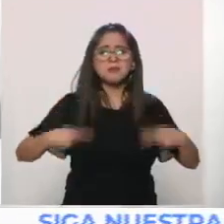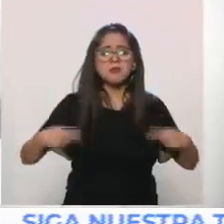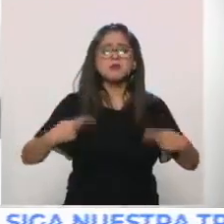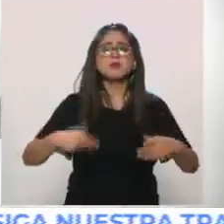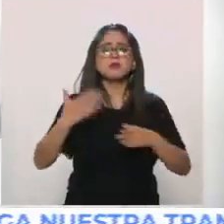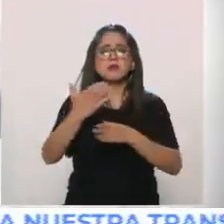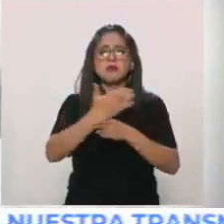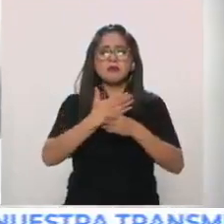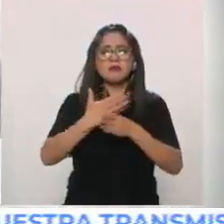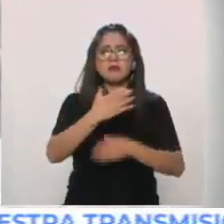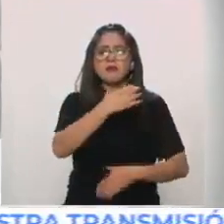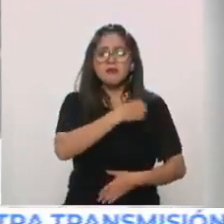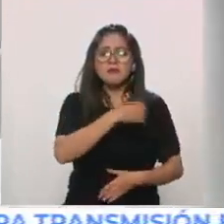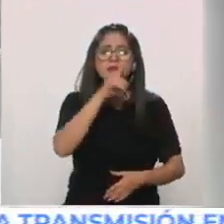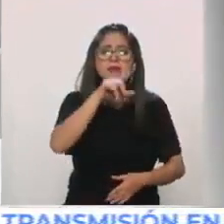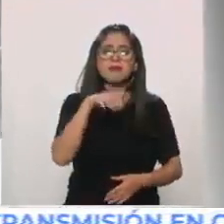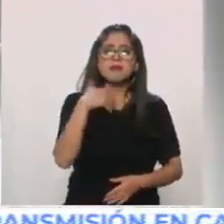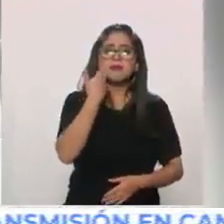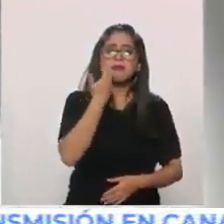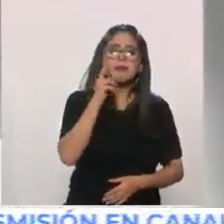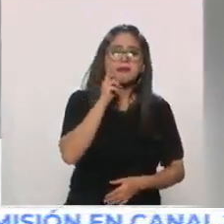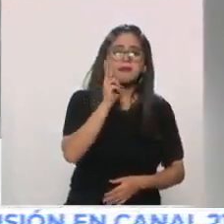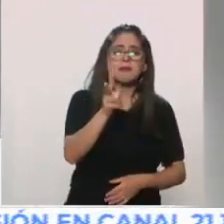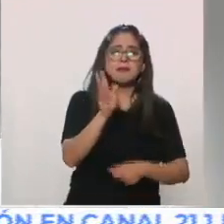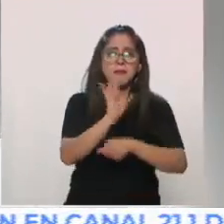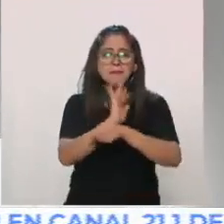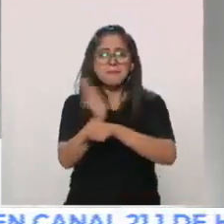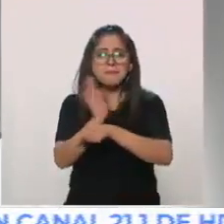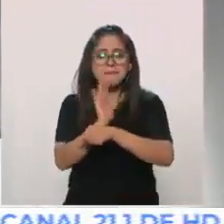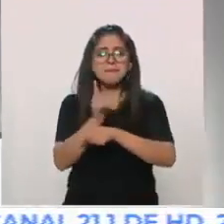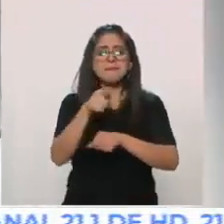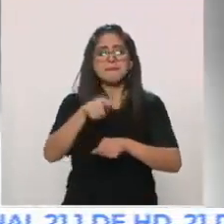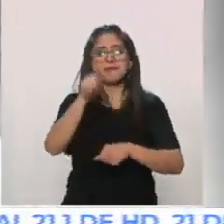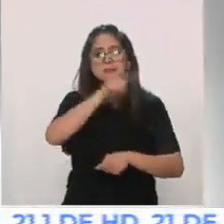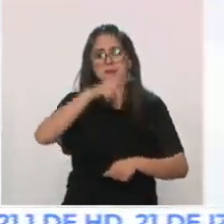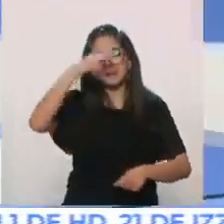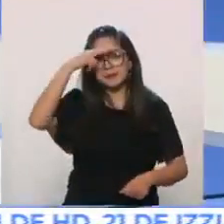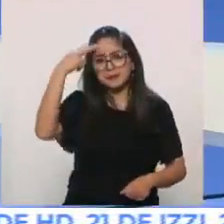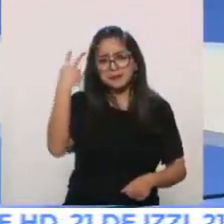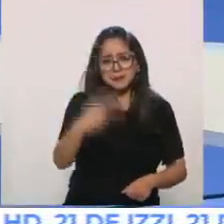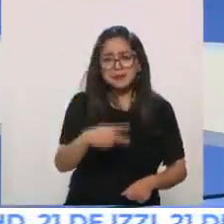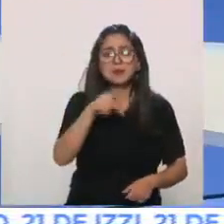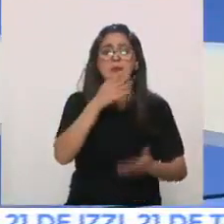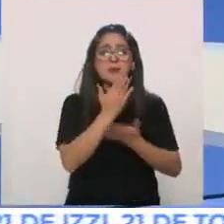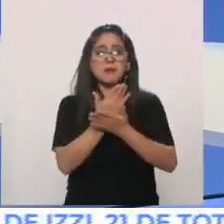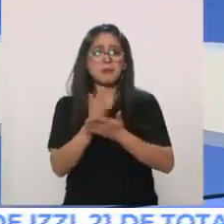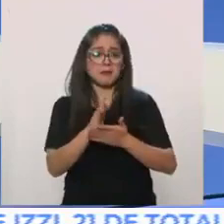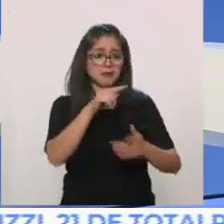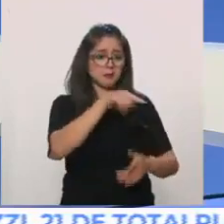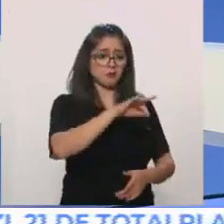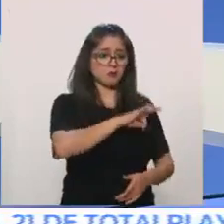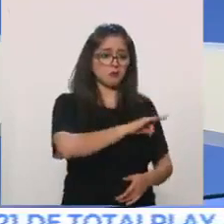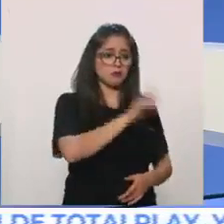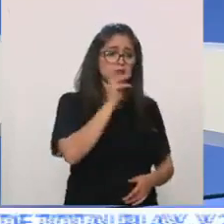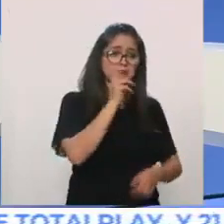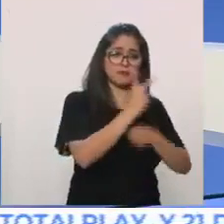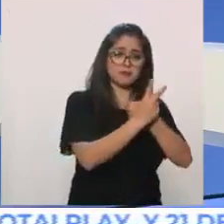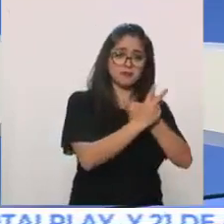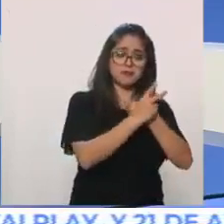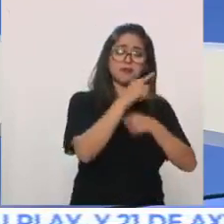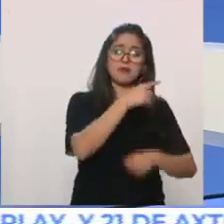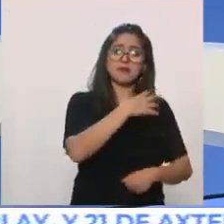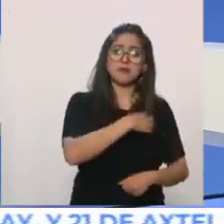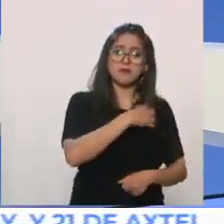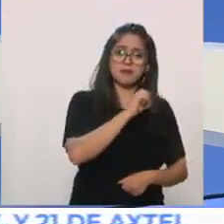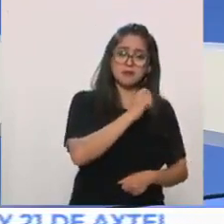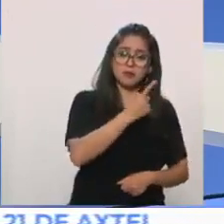pues disfrutar de este ciclo de joyas de cine mexicano, además de las pantallas de Capital 21, también a través de la plataforma de la UNAM,